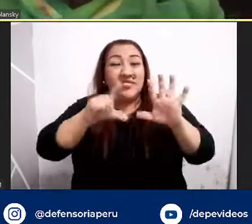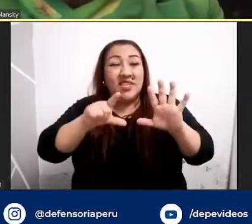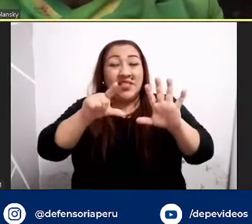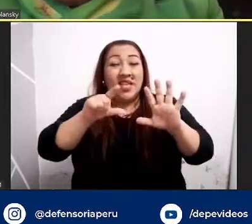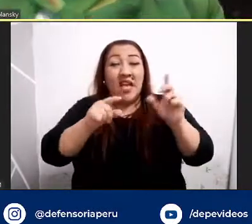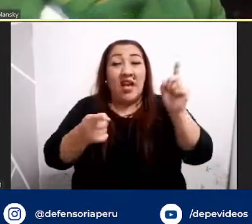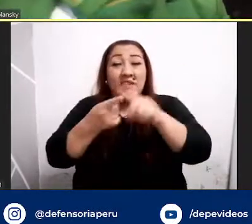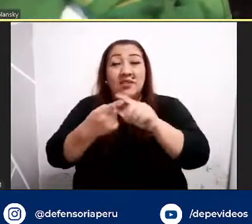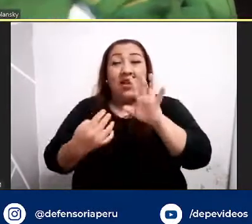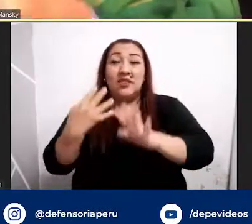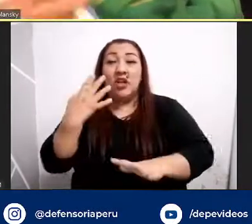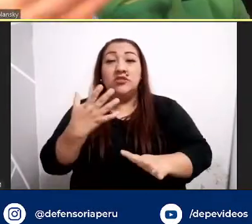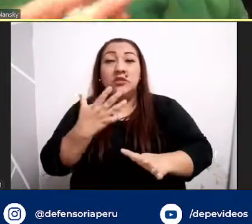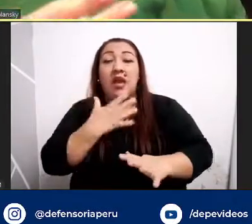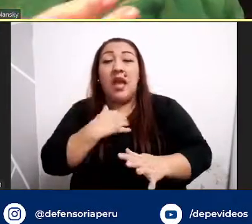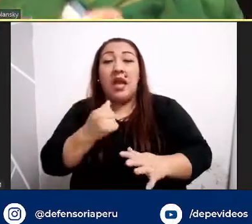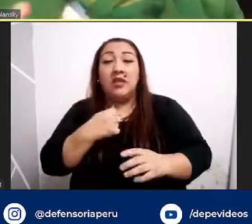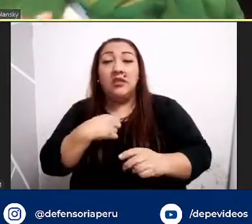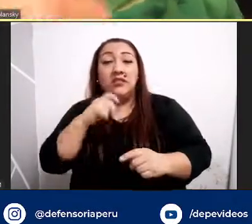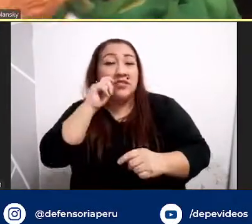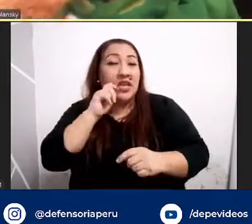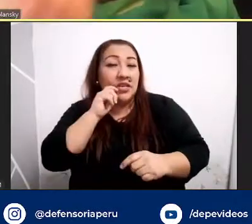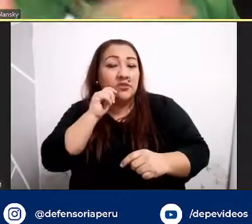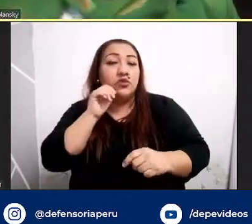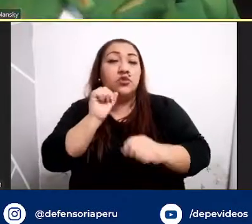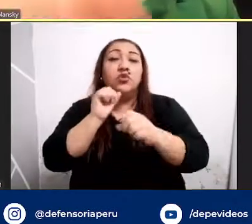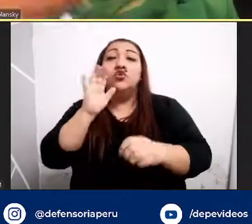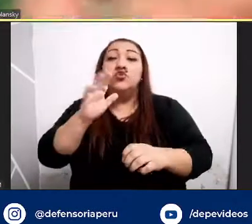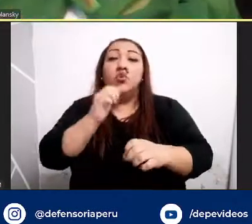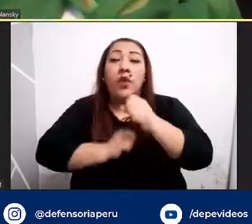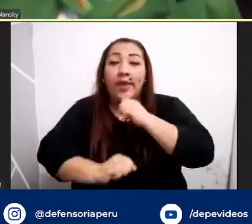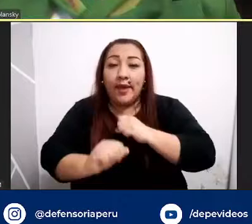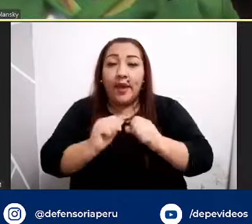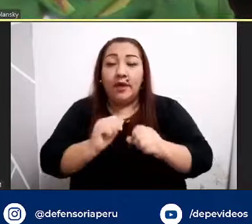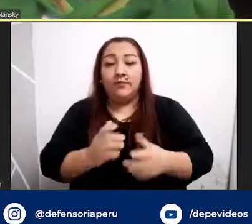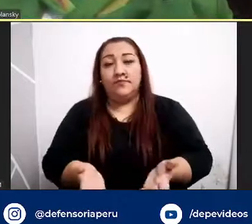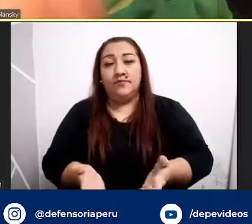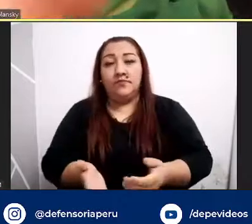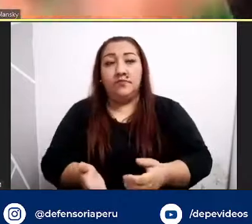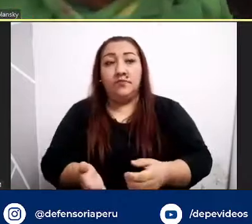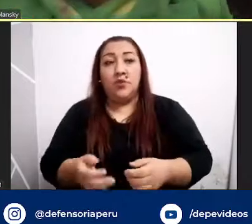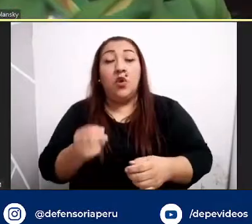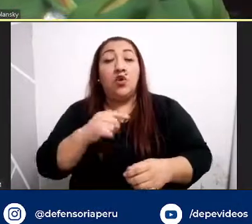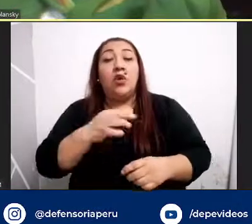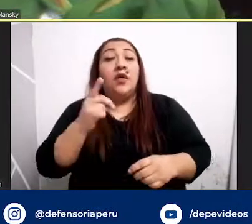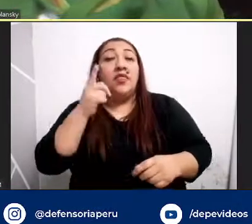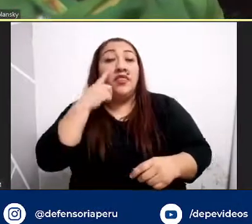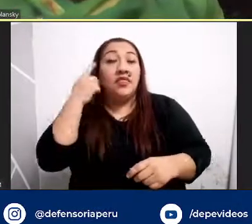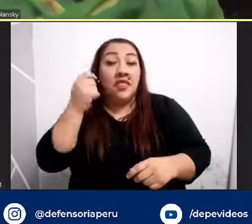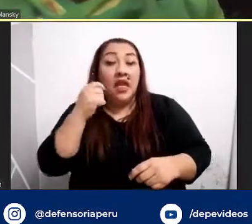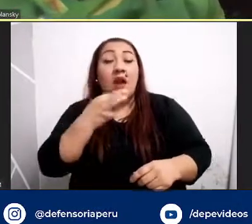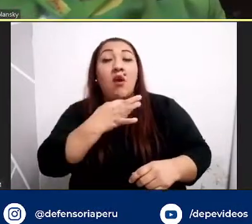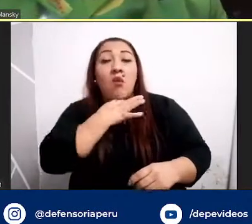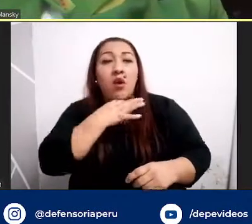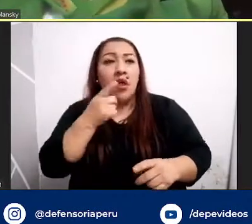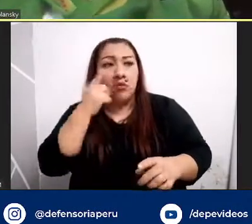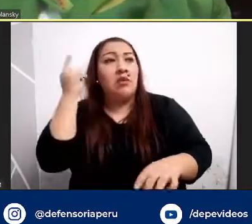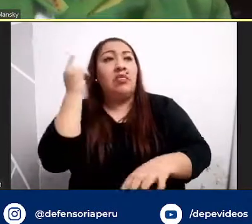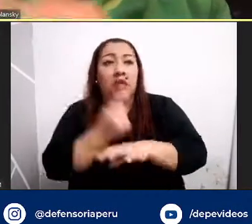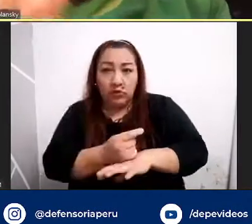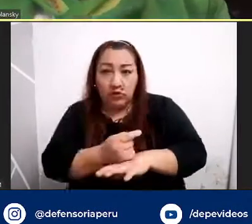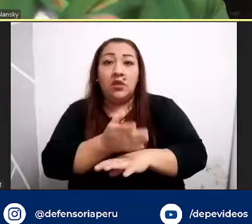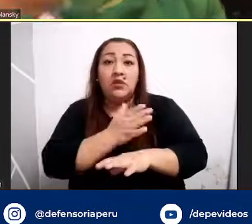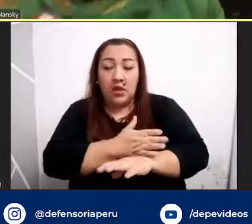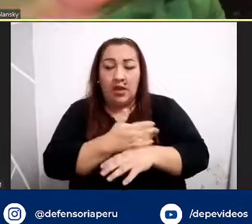14 años. Y logró, a través de una tía abuela, logró acusarlo al padre,